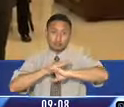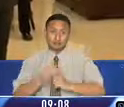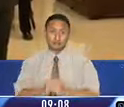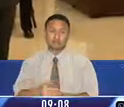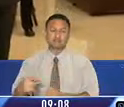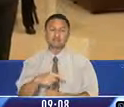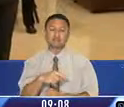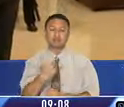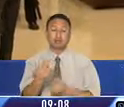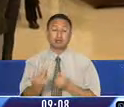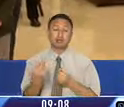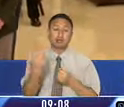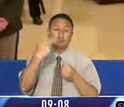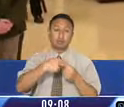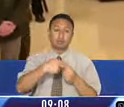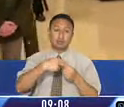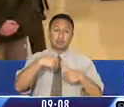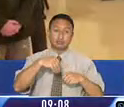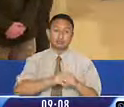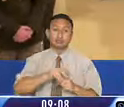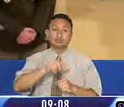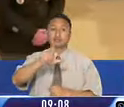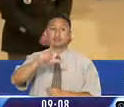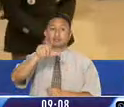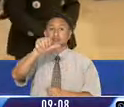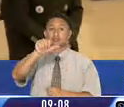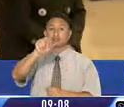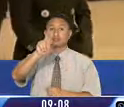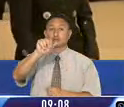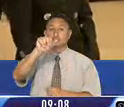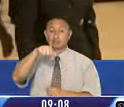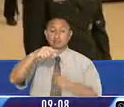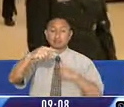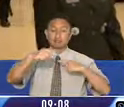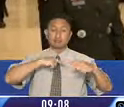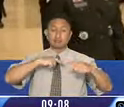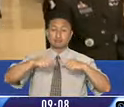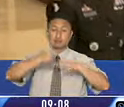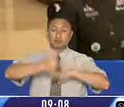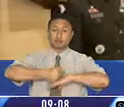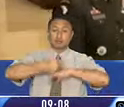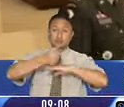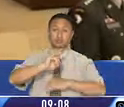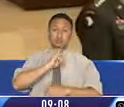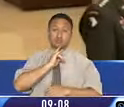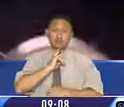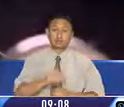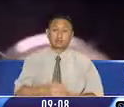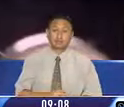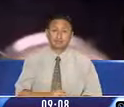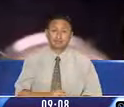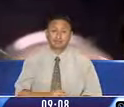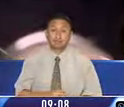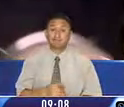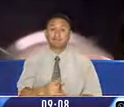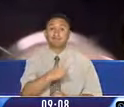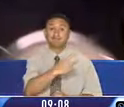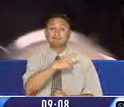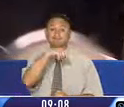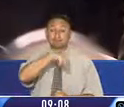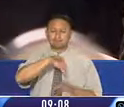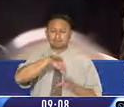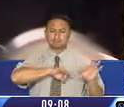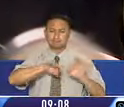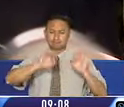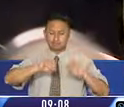contó con la participación de Laura Richardson, jefa del Comando Sur de los Estados Unidos. La misma hizo referencia